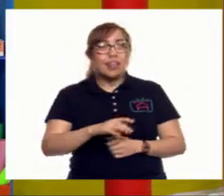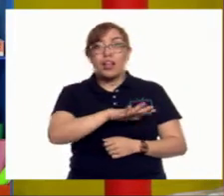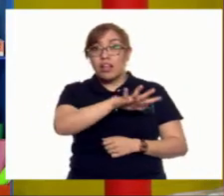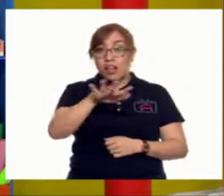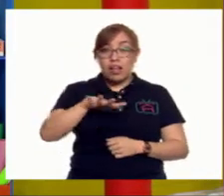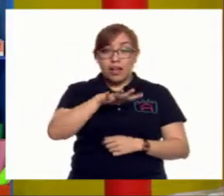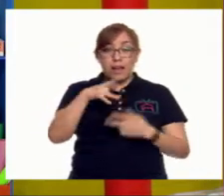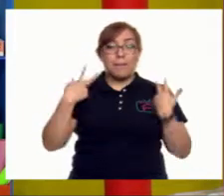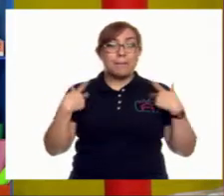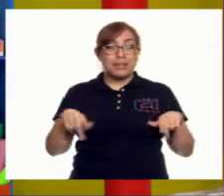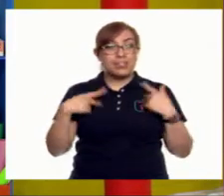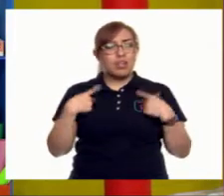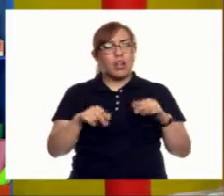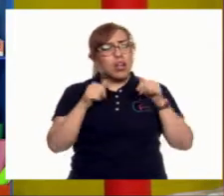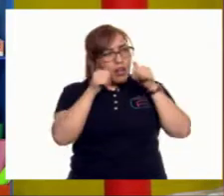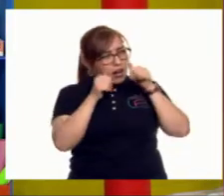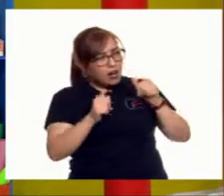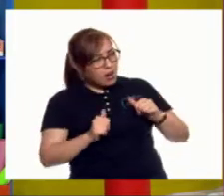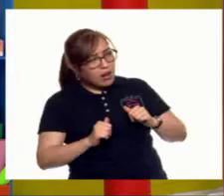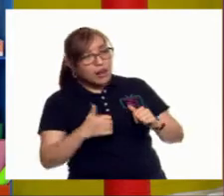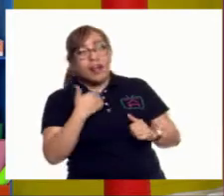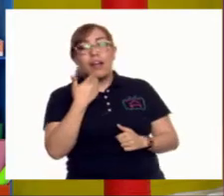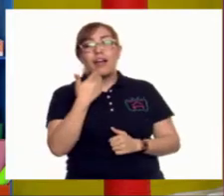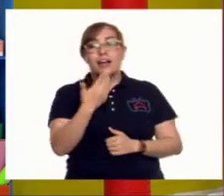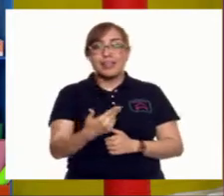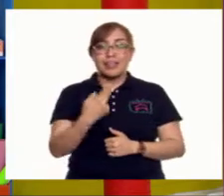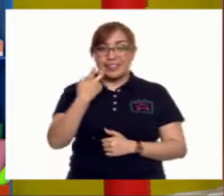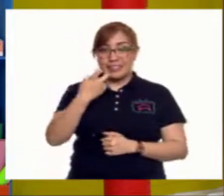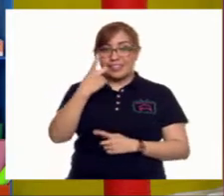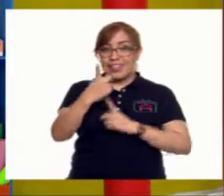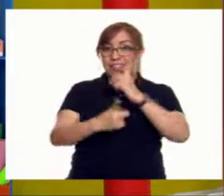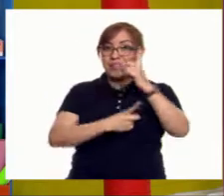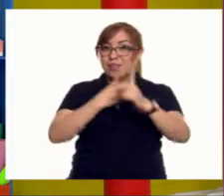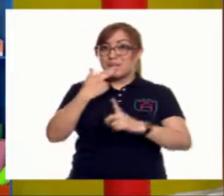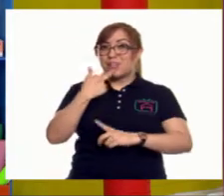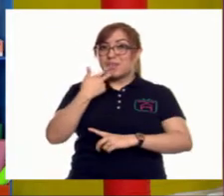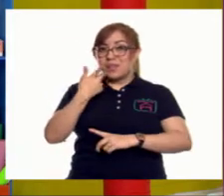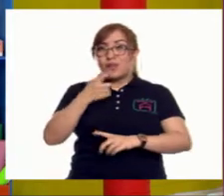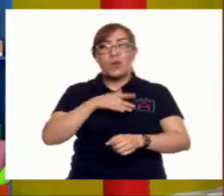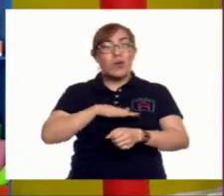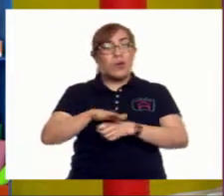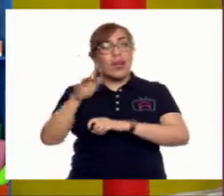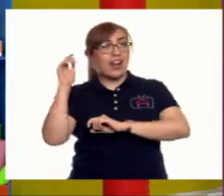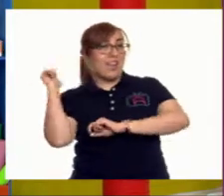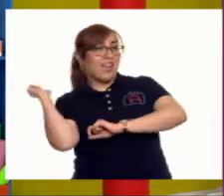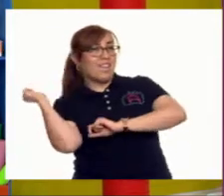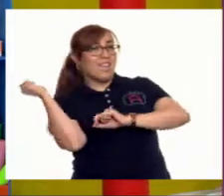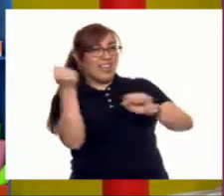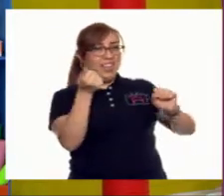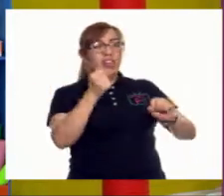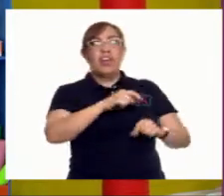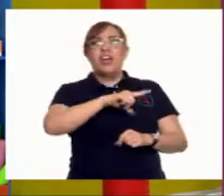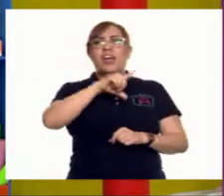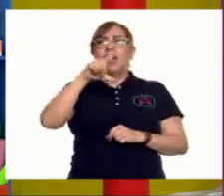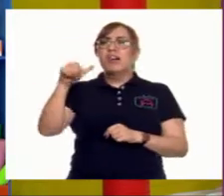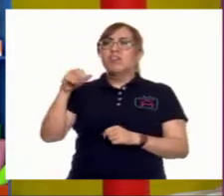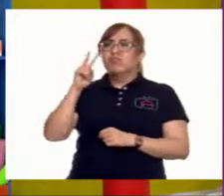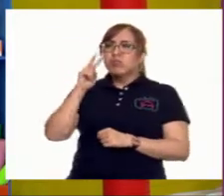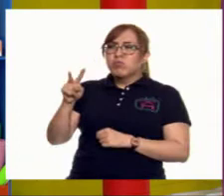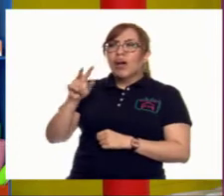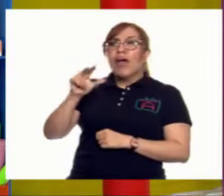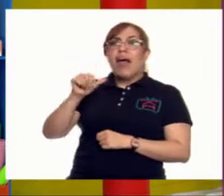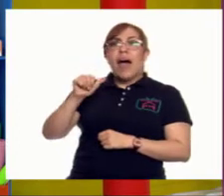la escuchaban y de que el mejor deporte era el béisbol. Y cuando observó a Alan lanzar la bola de